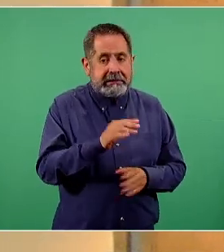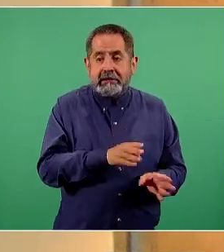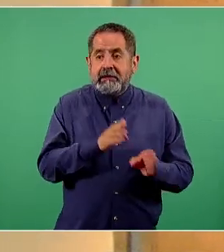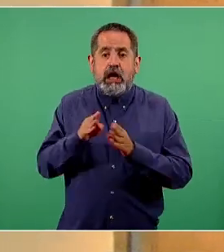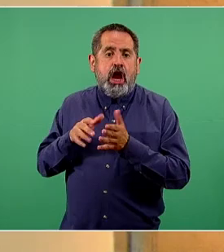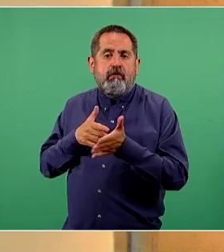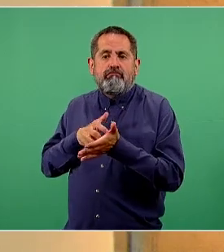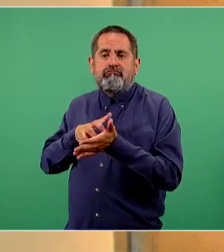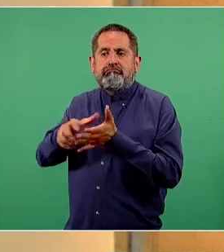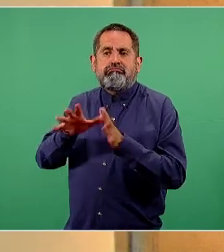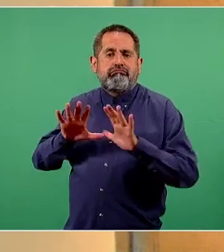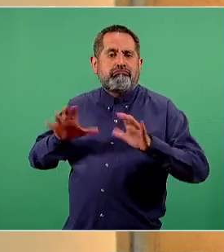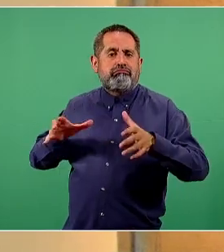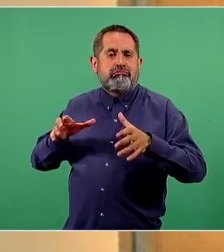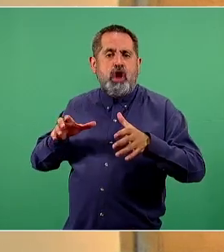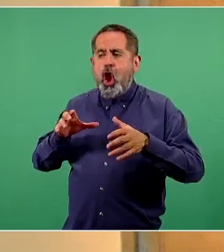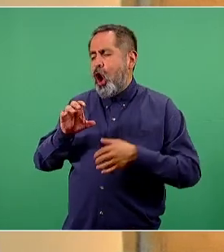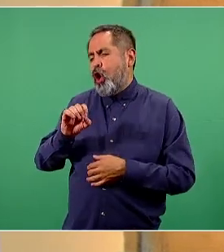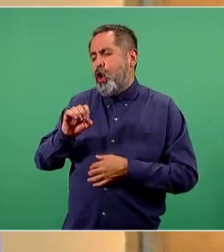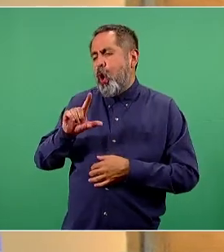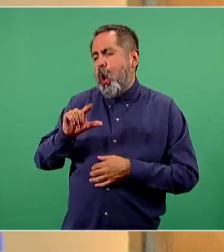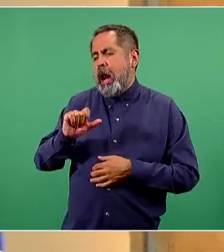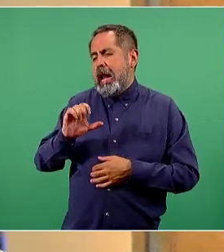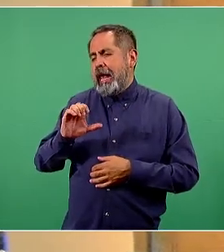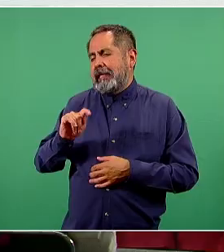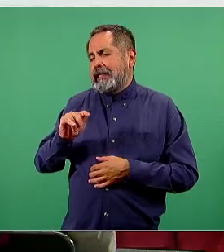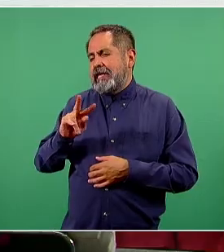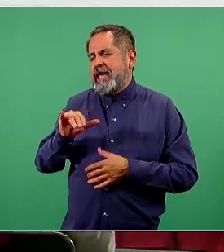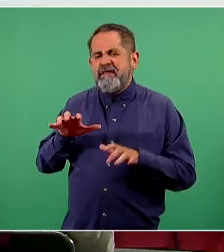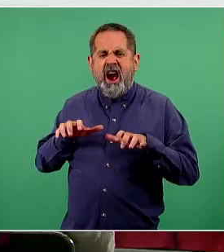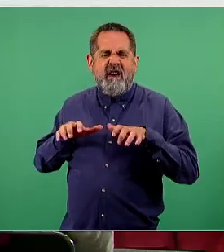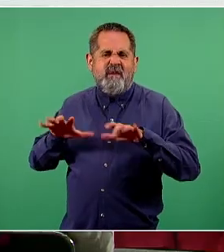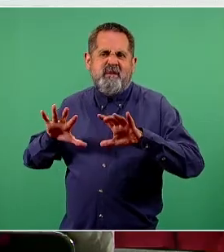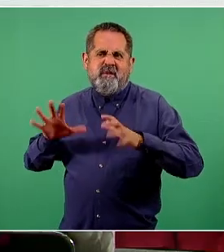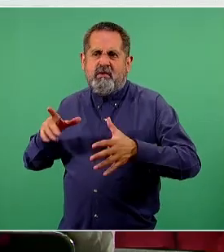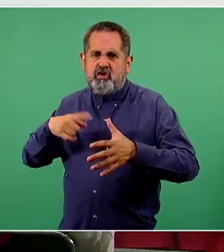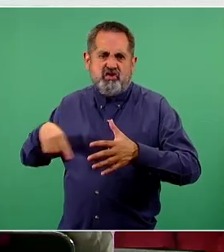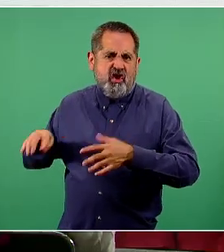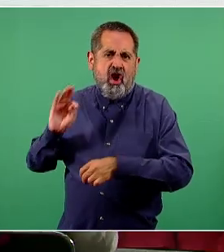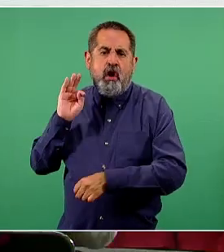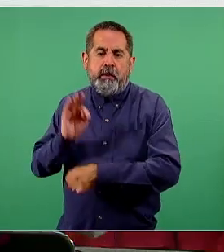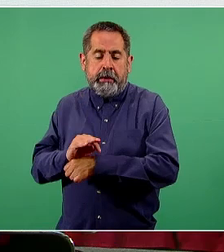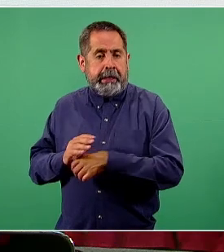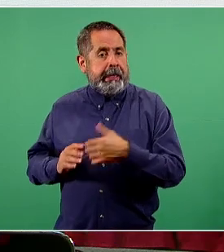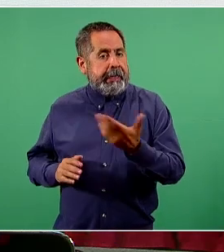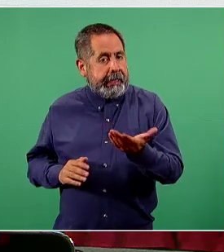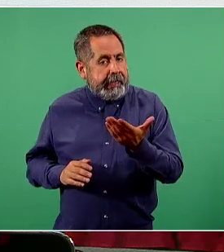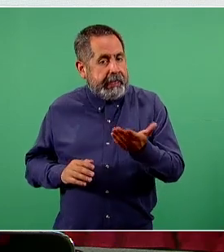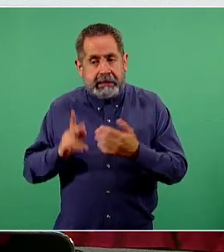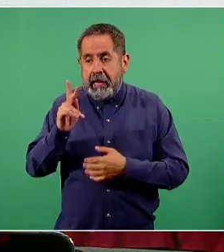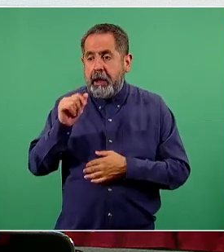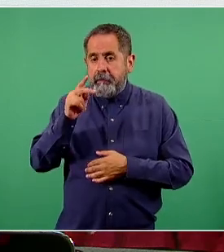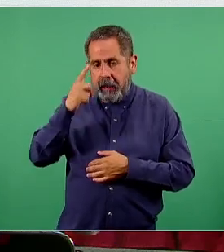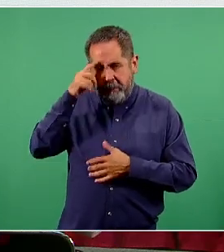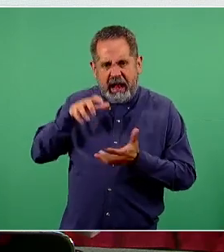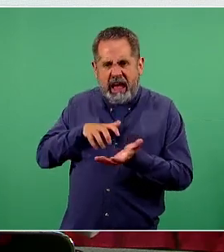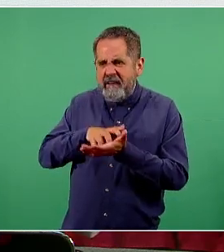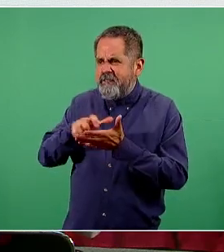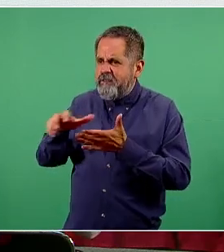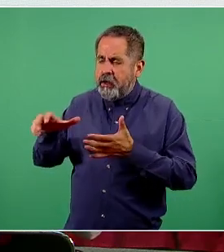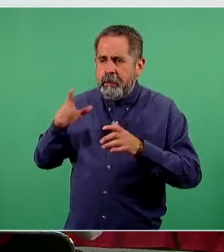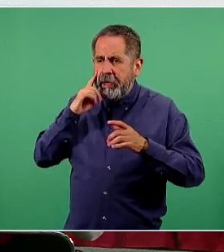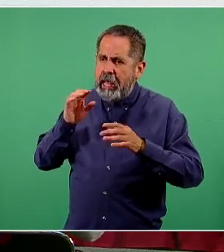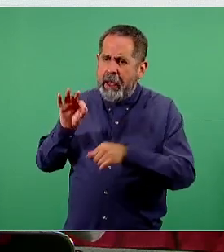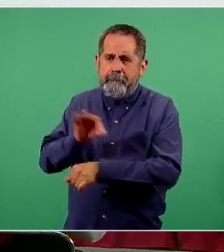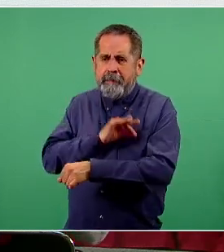colectiva. El plan o estrategia o política de vacunación contra el virus SARS-CoV-2 para prevenir COVID